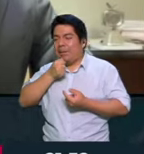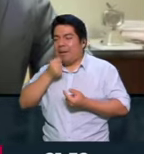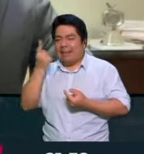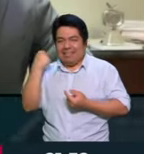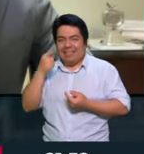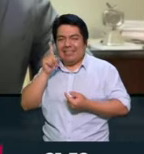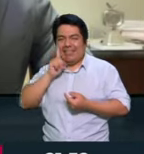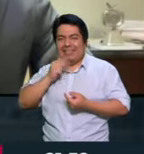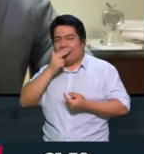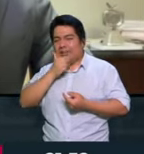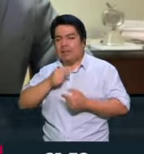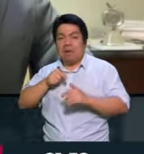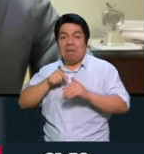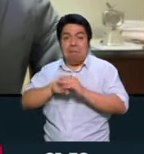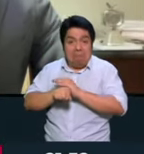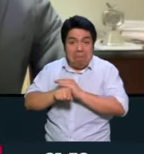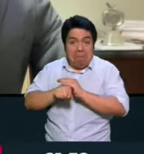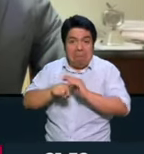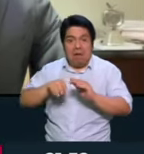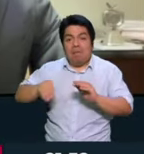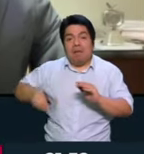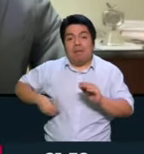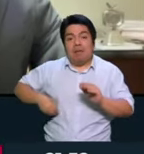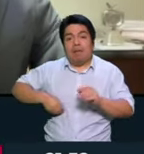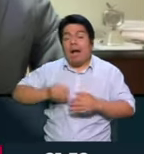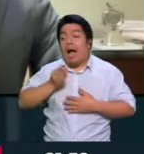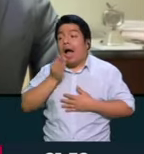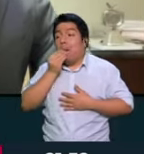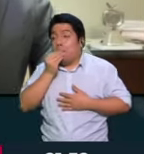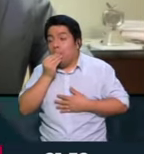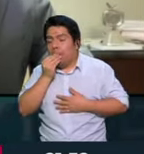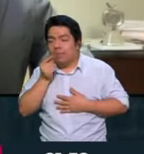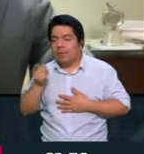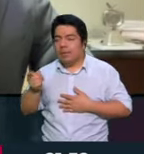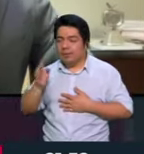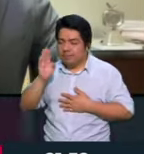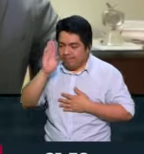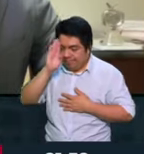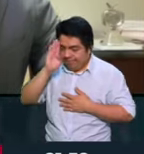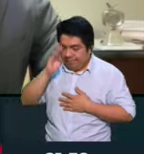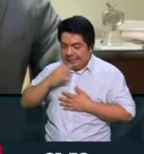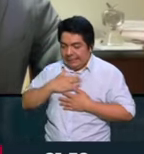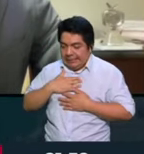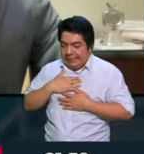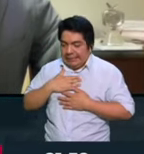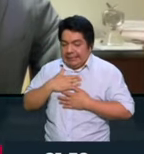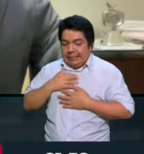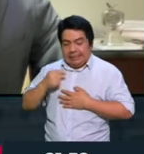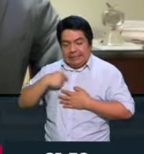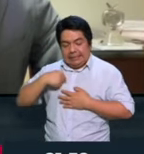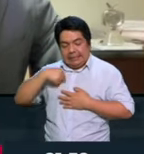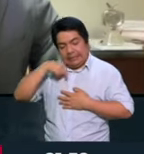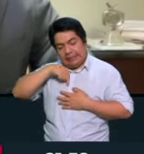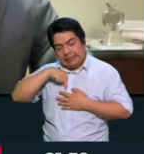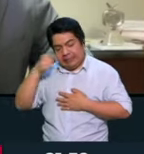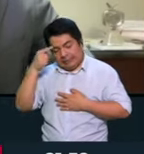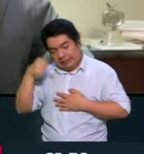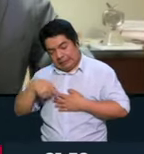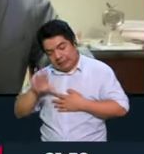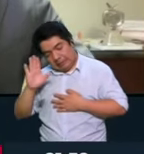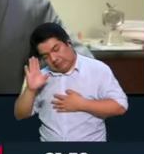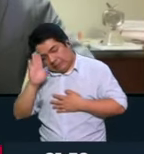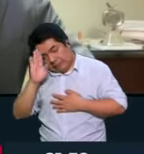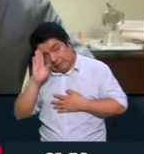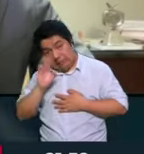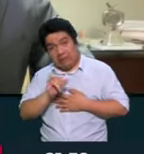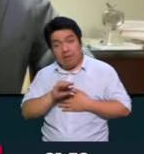recientemente y que acusan más a censura en lugar de a lo mejor reflexionar en qué ha quedado su credibilidad sumándose a campañas como esa. Campañas de